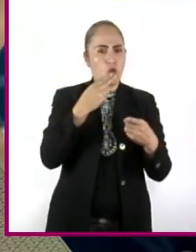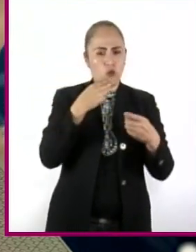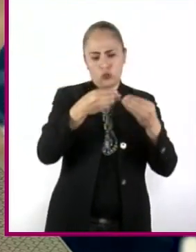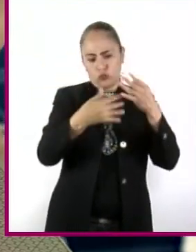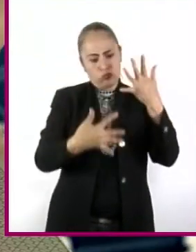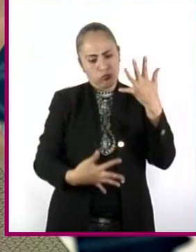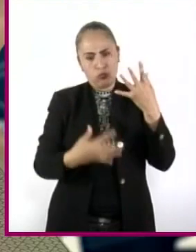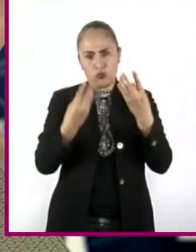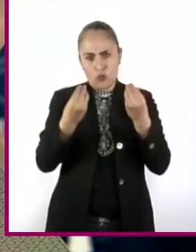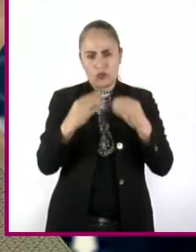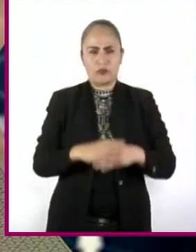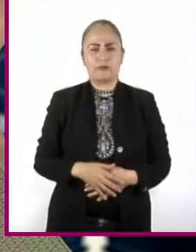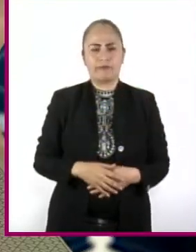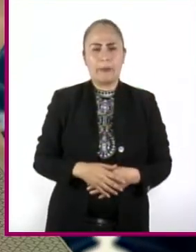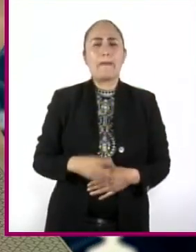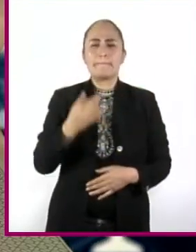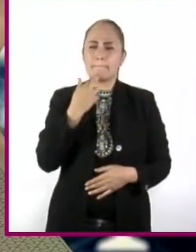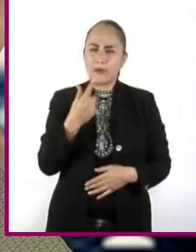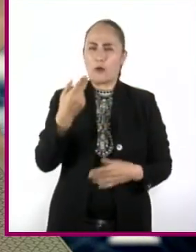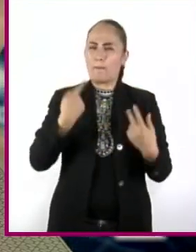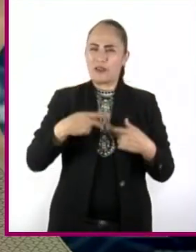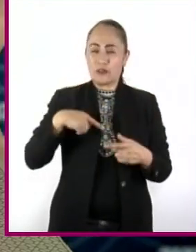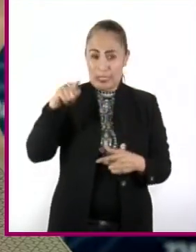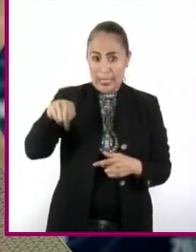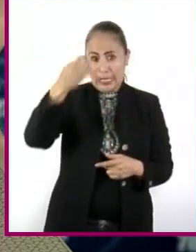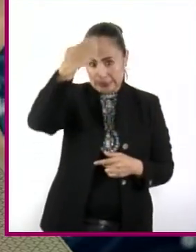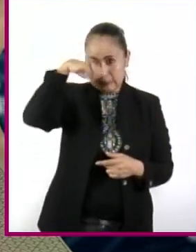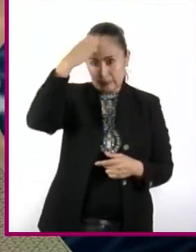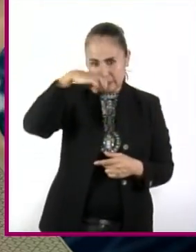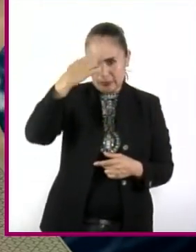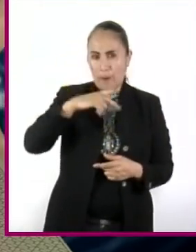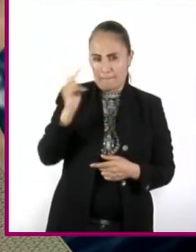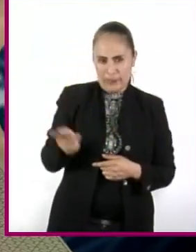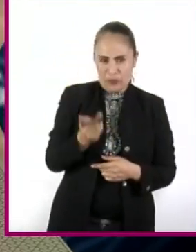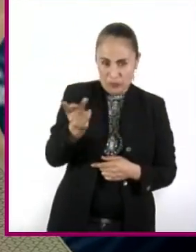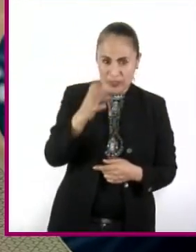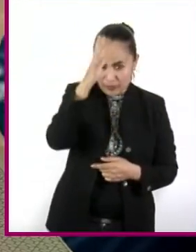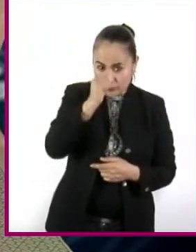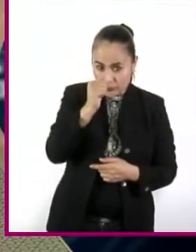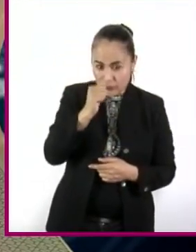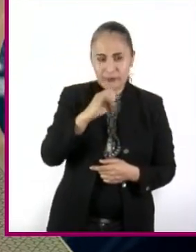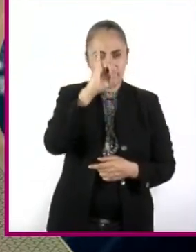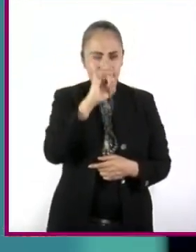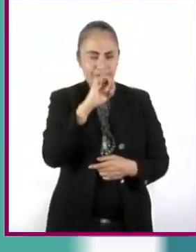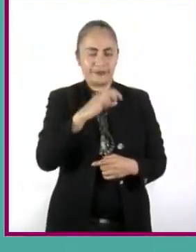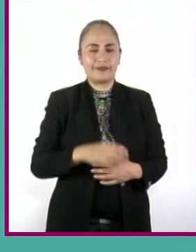Me encantaría que le preguntáramos a un especialista en el tema. Vamos a hacerlo. Va.